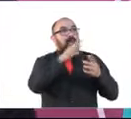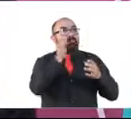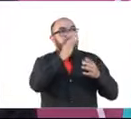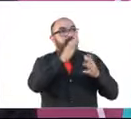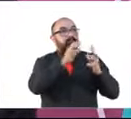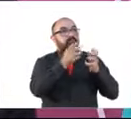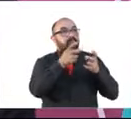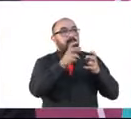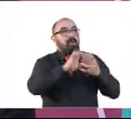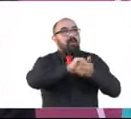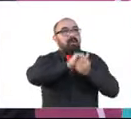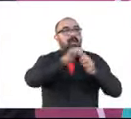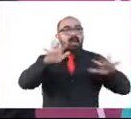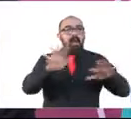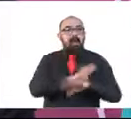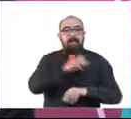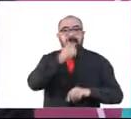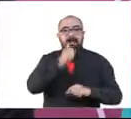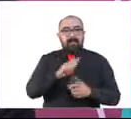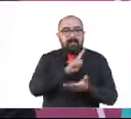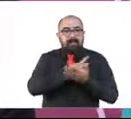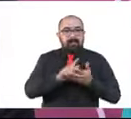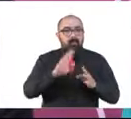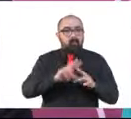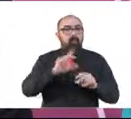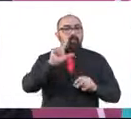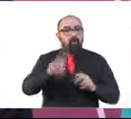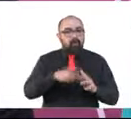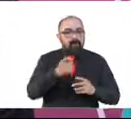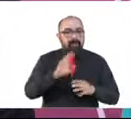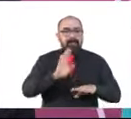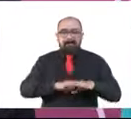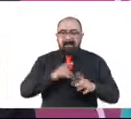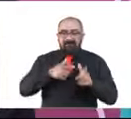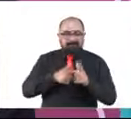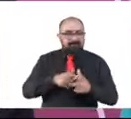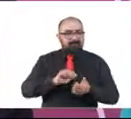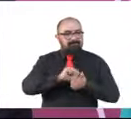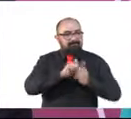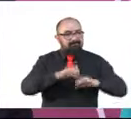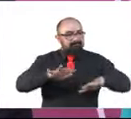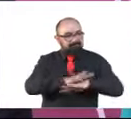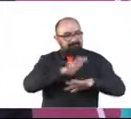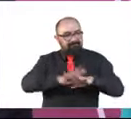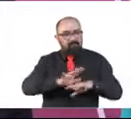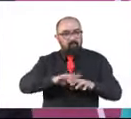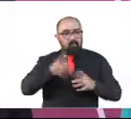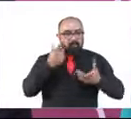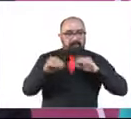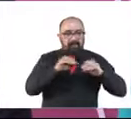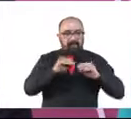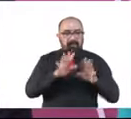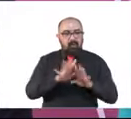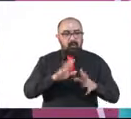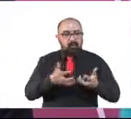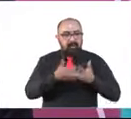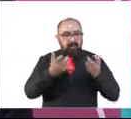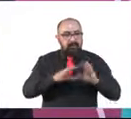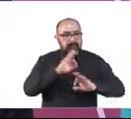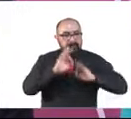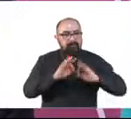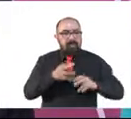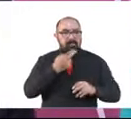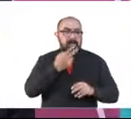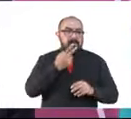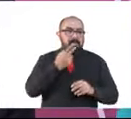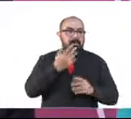venido haciendo por muchos años. Entonces, progresivamente se va viniendo y se va cambiando esa concepción del manejo de los suelos, y ha sido muy, muy bueno,